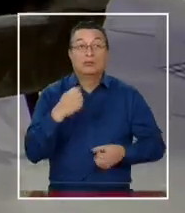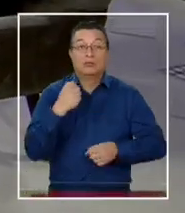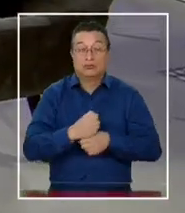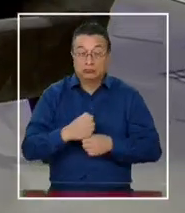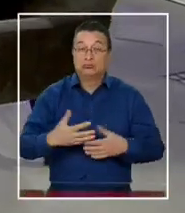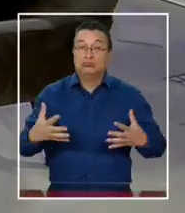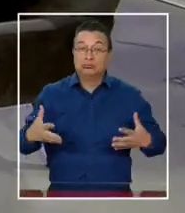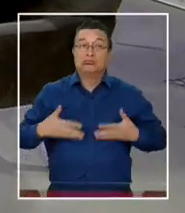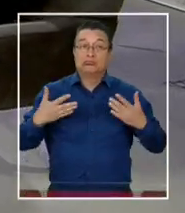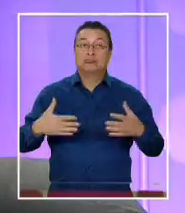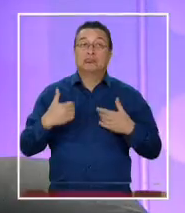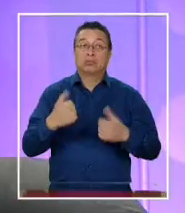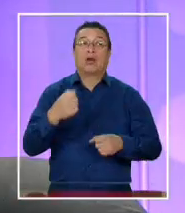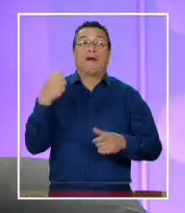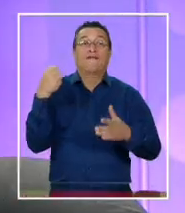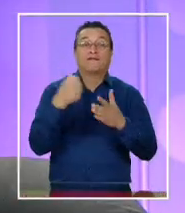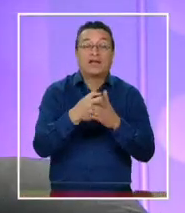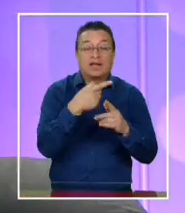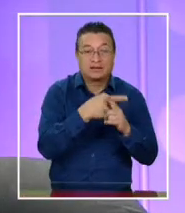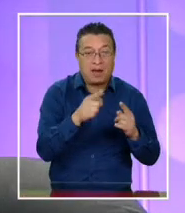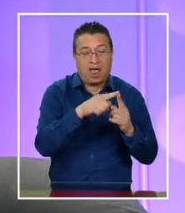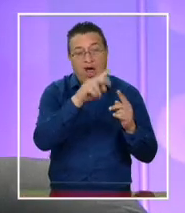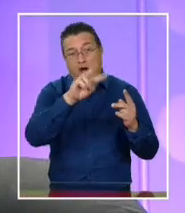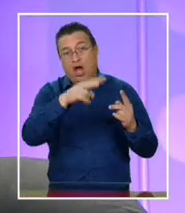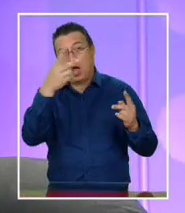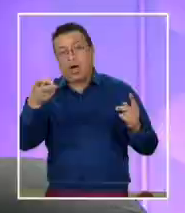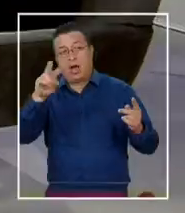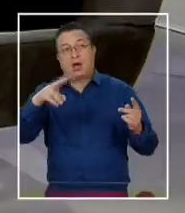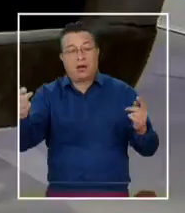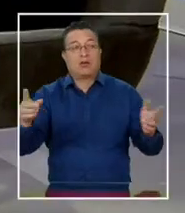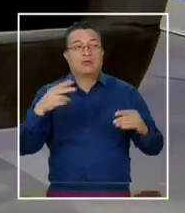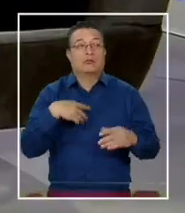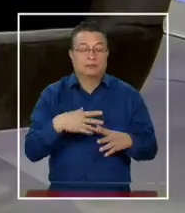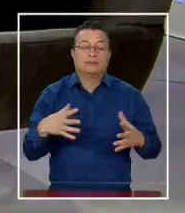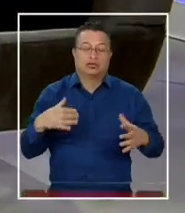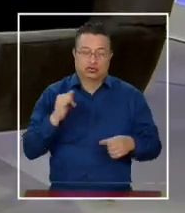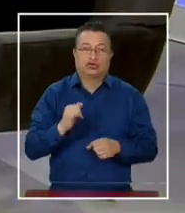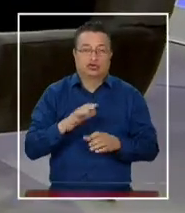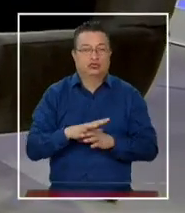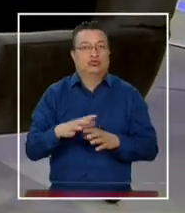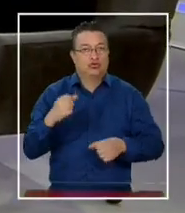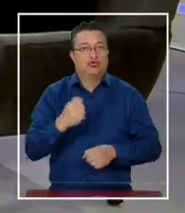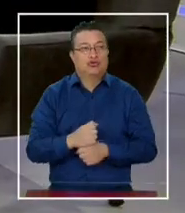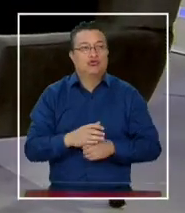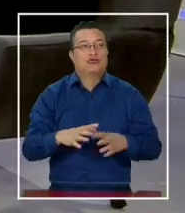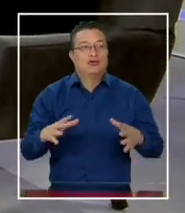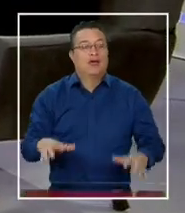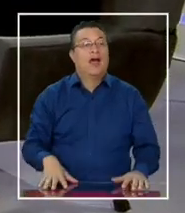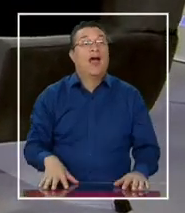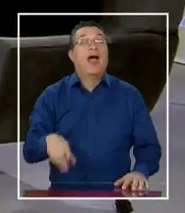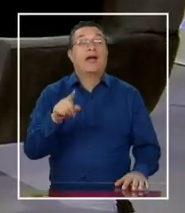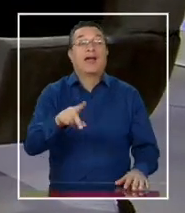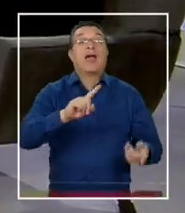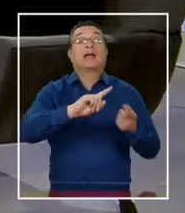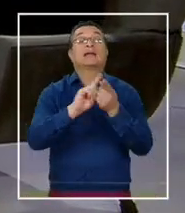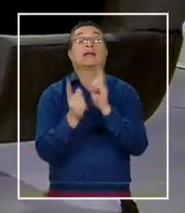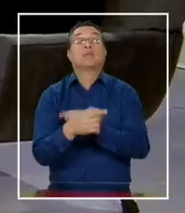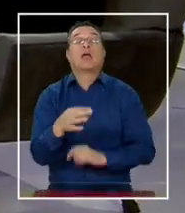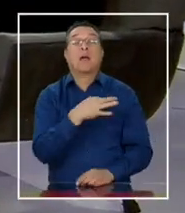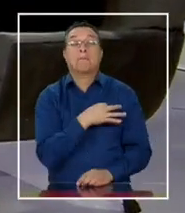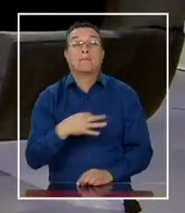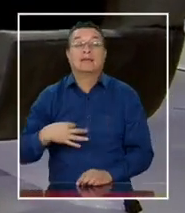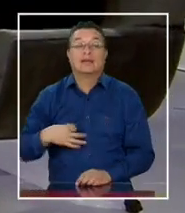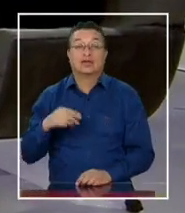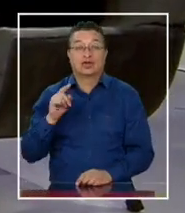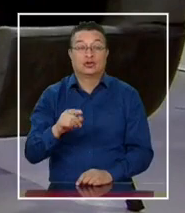con fin de semana una semana con otra se llenó tanta como uno quisiera pero así hay partamos por el cambio de gabinetes cierto